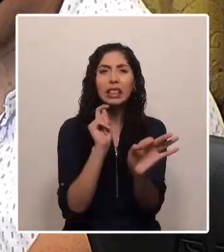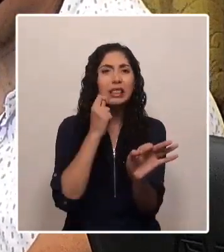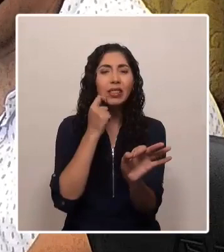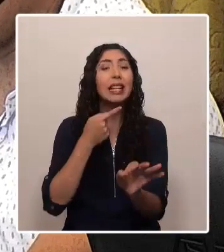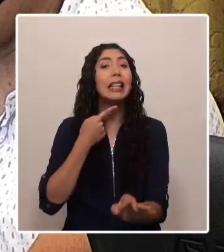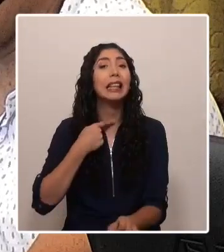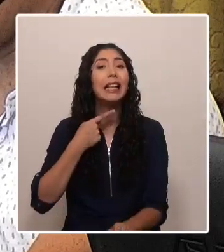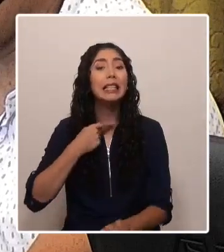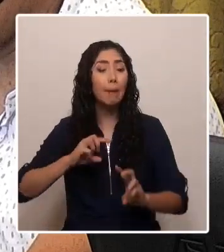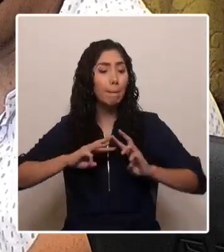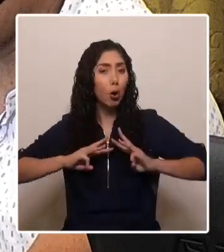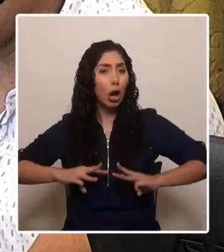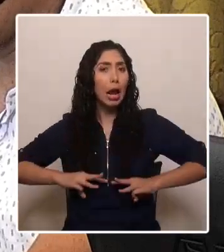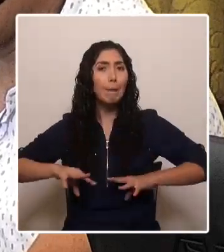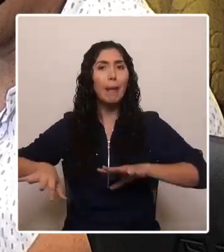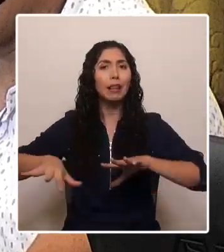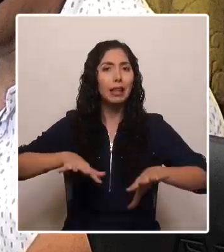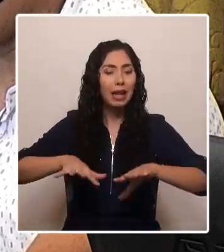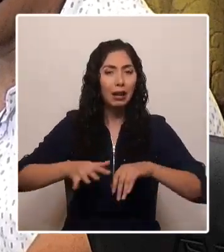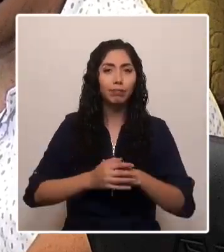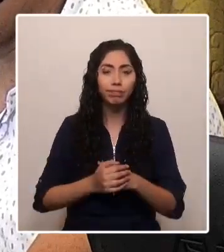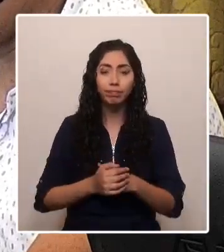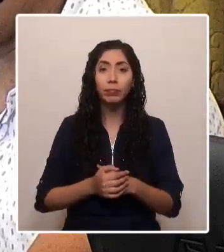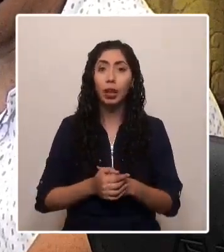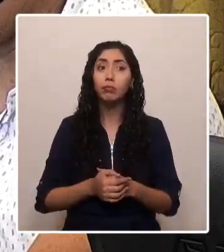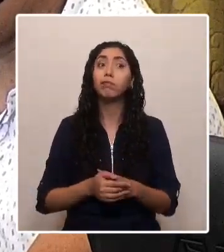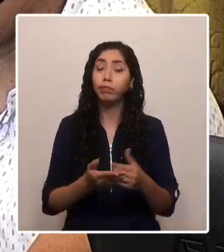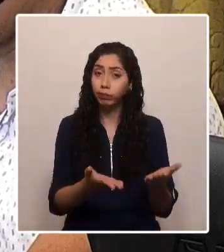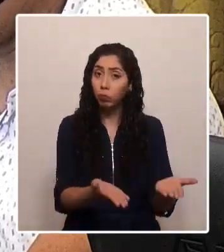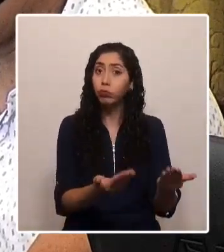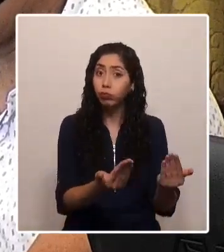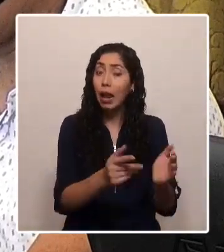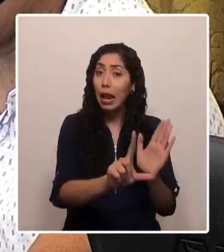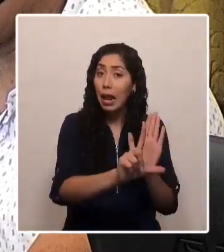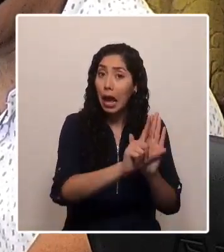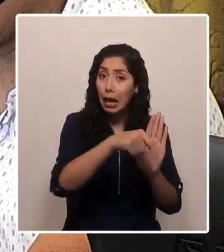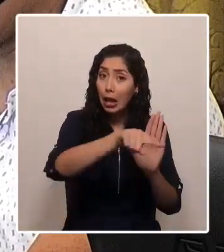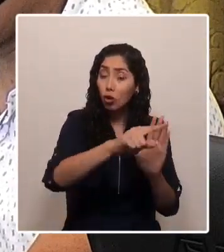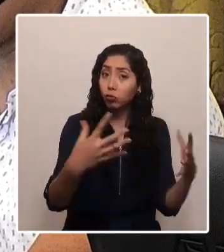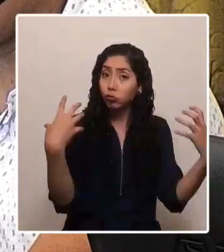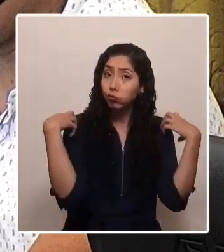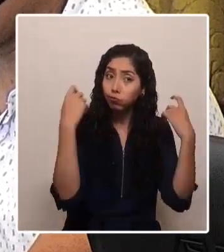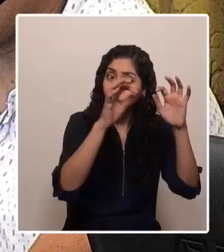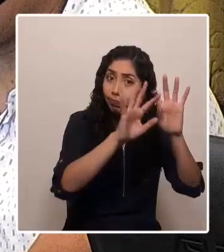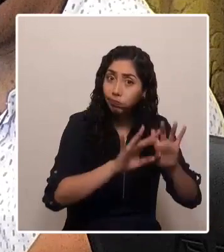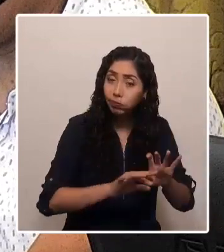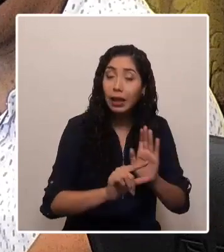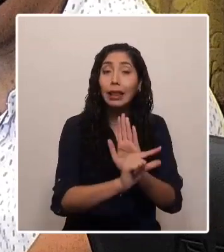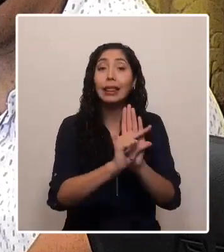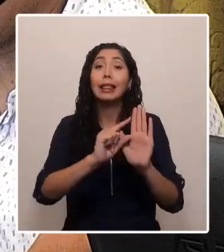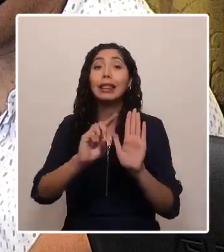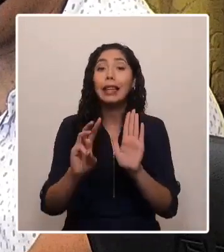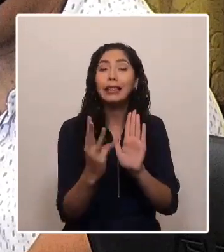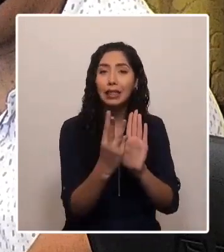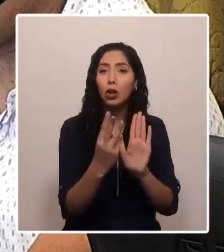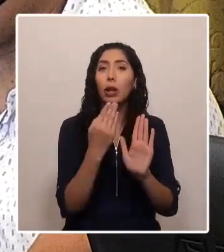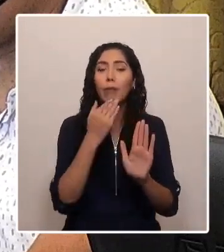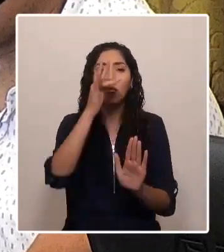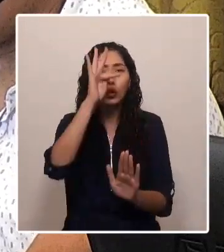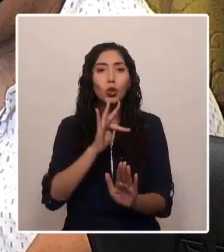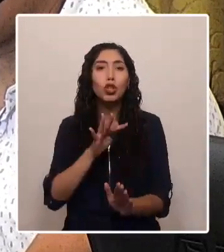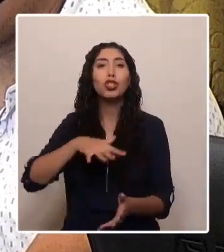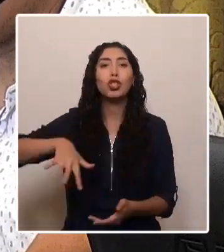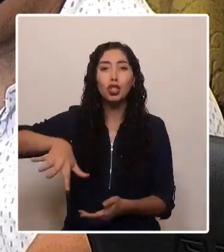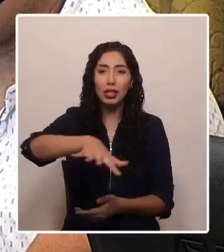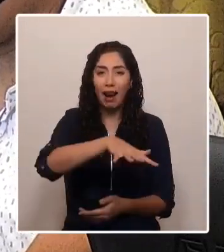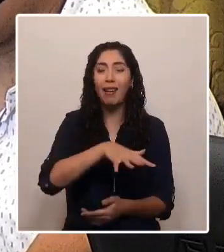y materiales, llamando a la ley a desarrollarlo. Y en su inciso tercero, integra la inherente función social de este derecho